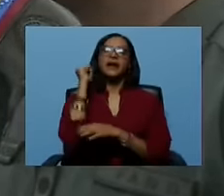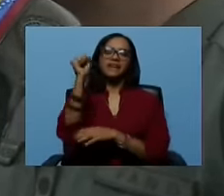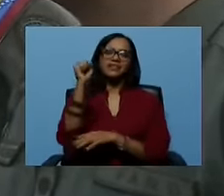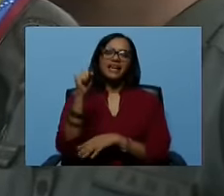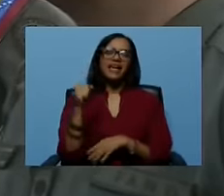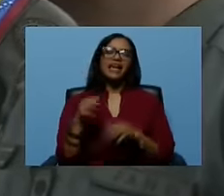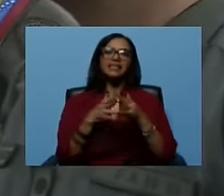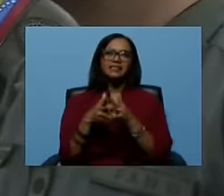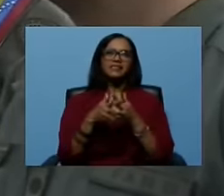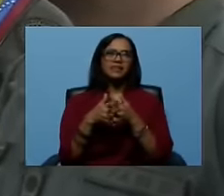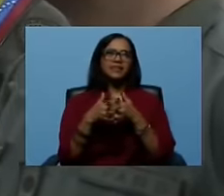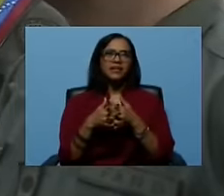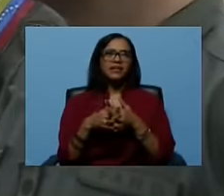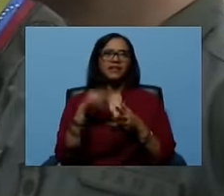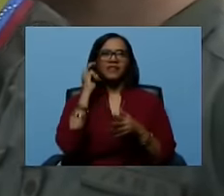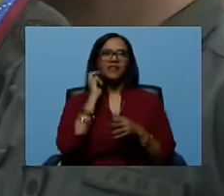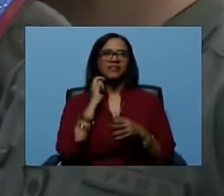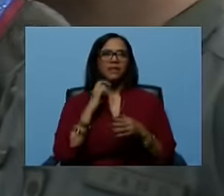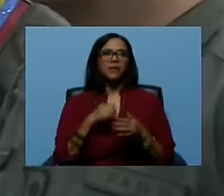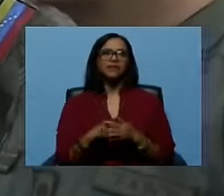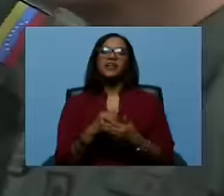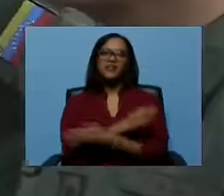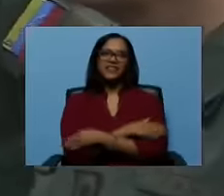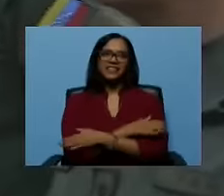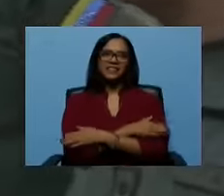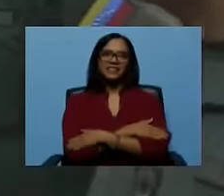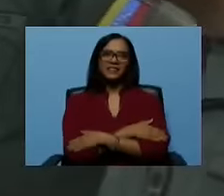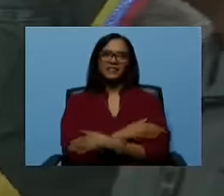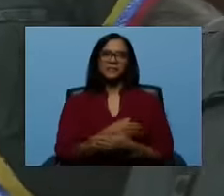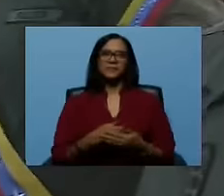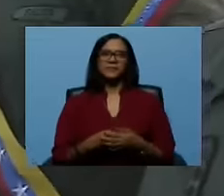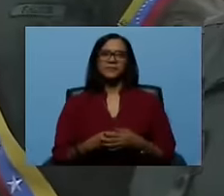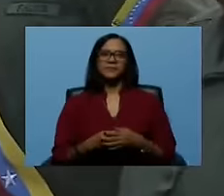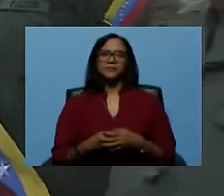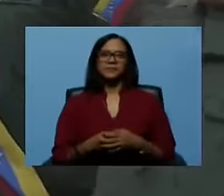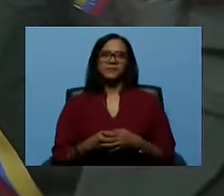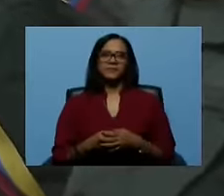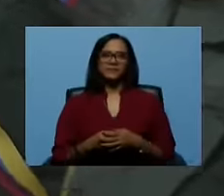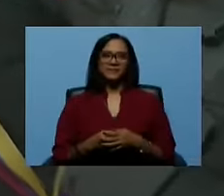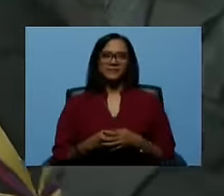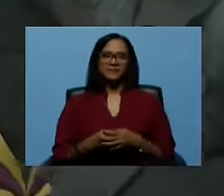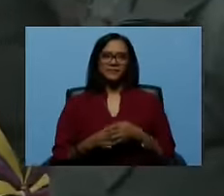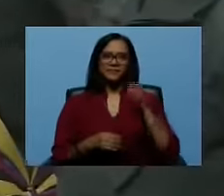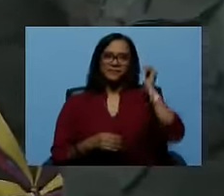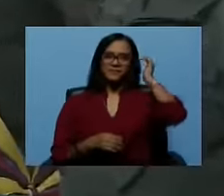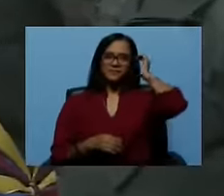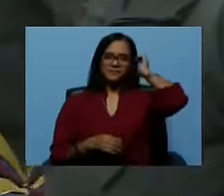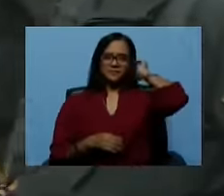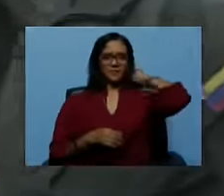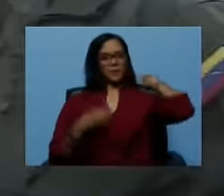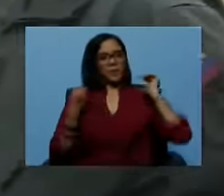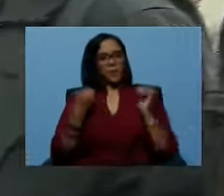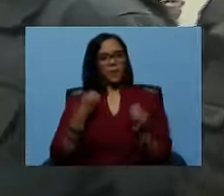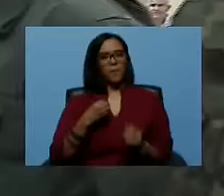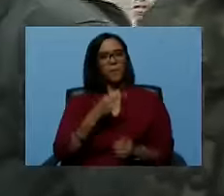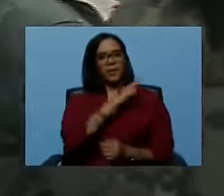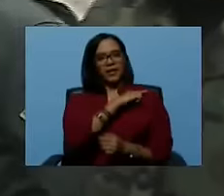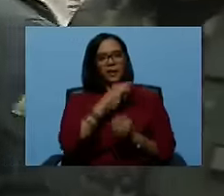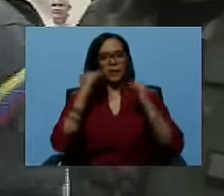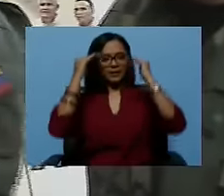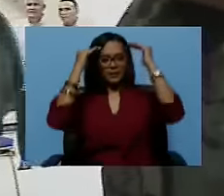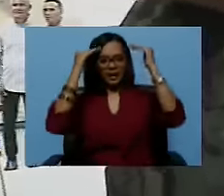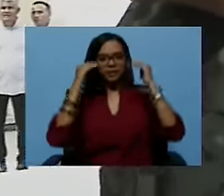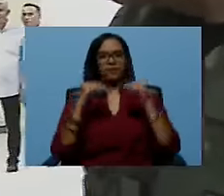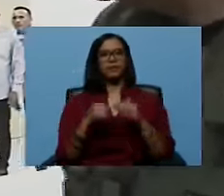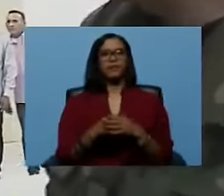imperialismo y ese fascismo Te felicito como el comandante en jefe de la Fuerza Armada nacional bolivariana